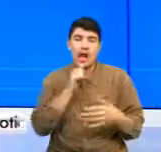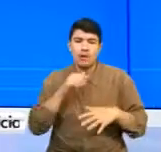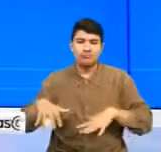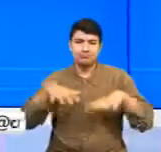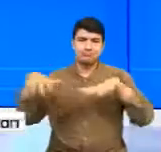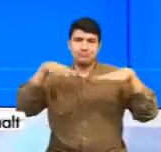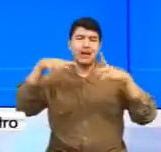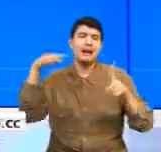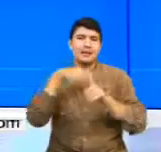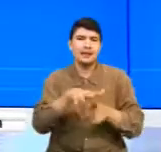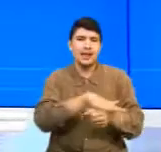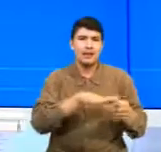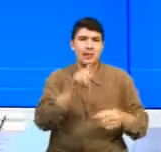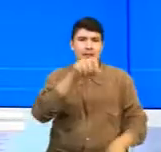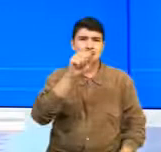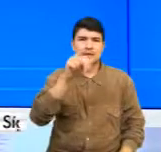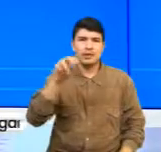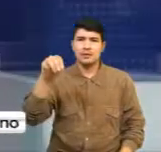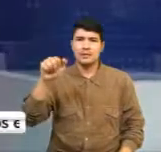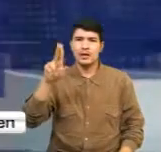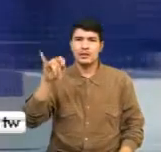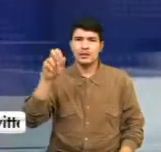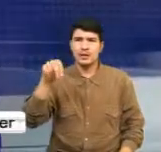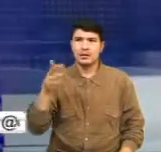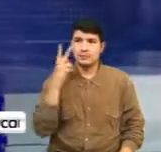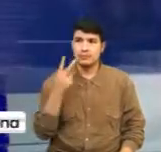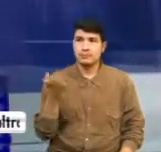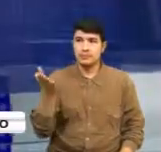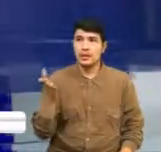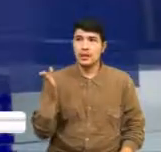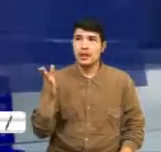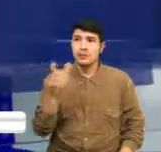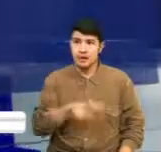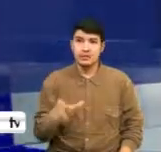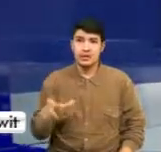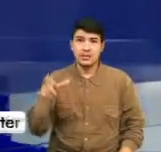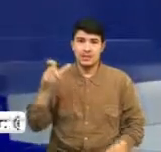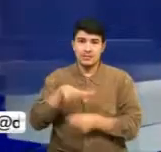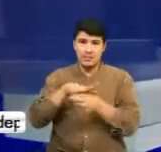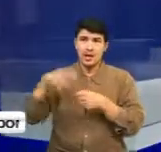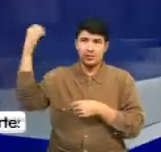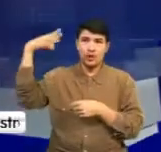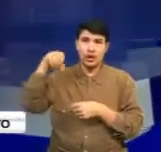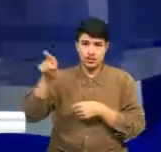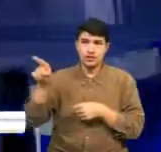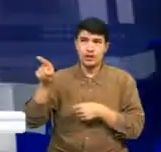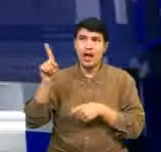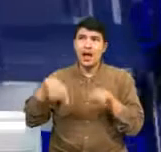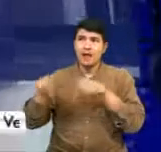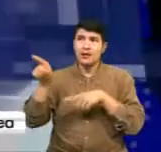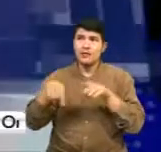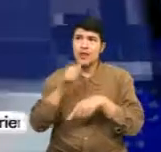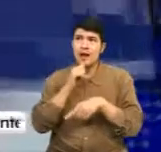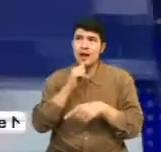agobian a los barrios San Martín y El Sol. Los habitantes del barrio El Sol continúan agobiados por las múltiples